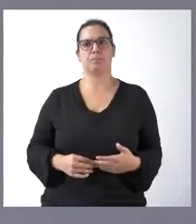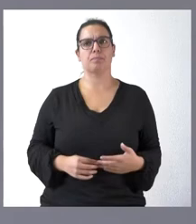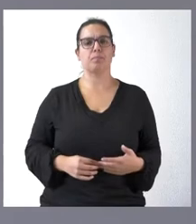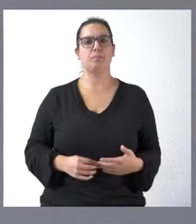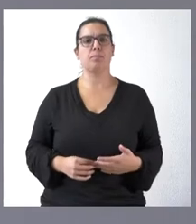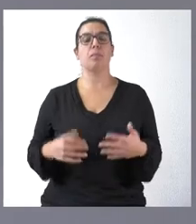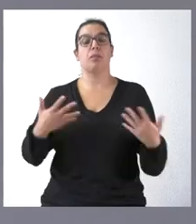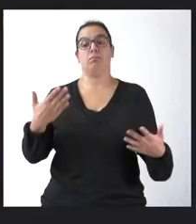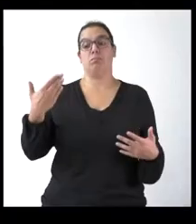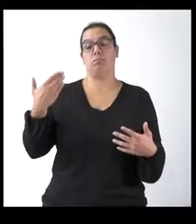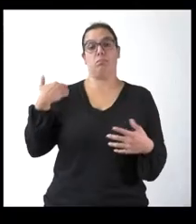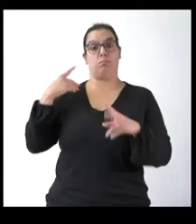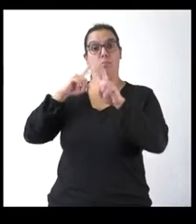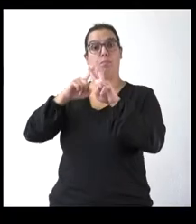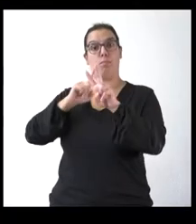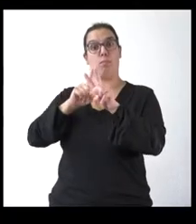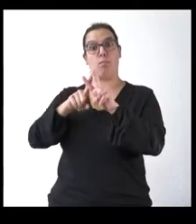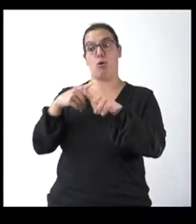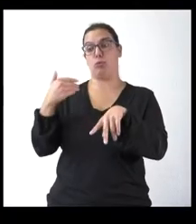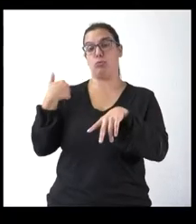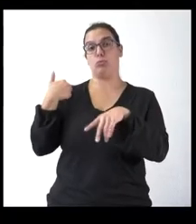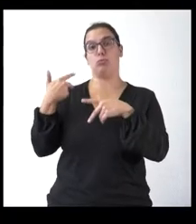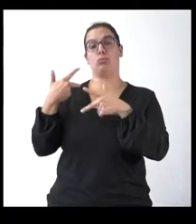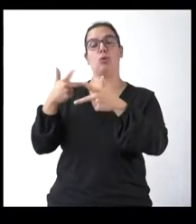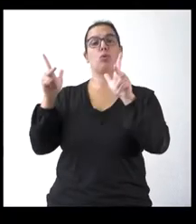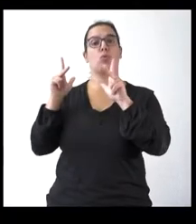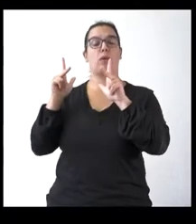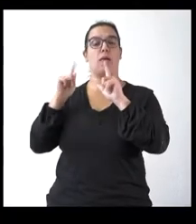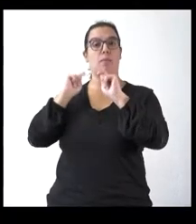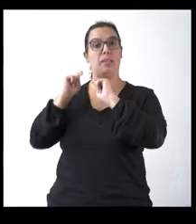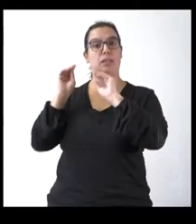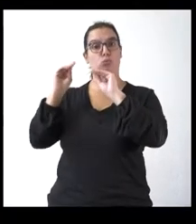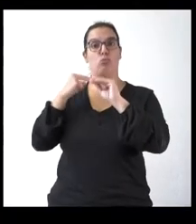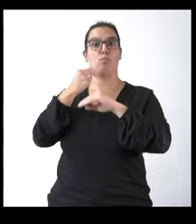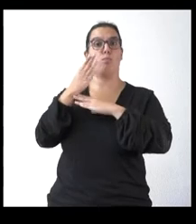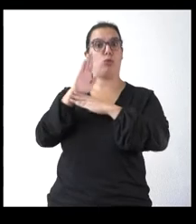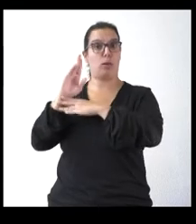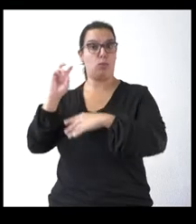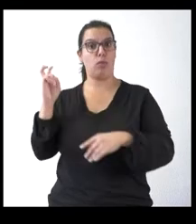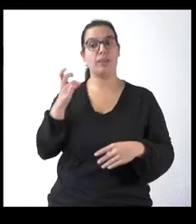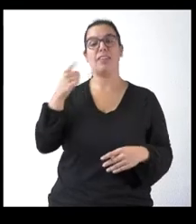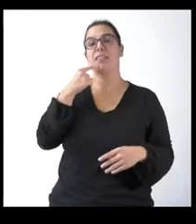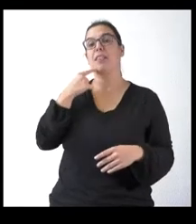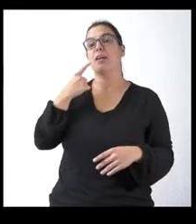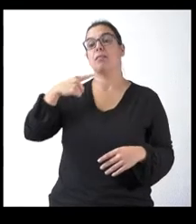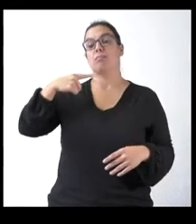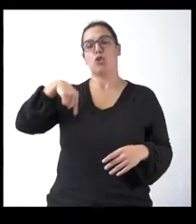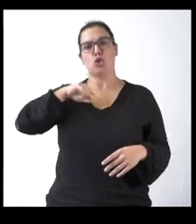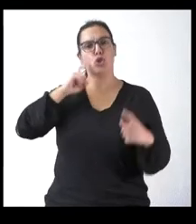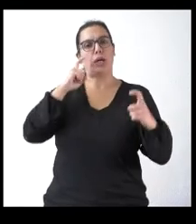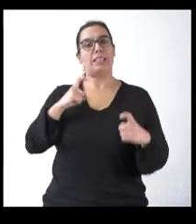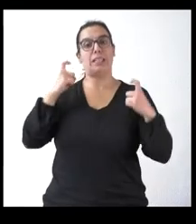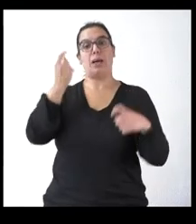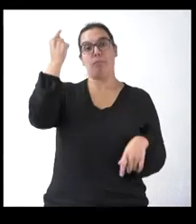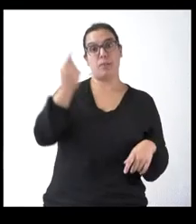acaba de anunciar en la rueda de prensa de la junta de portavoces que van a intentar que en los presupuestos se suprimen